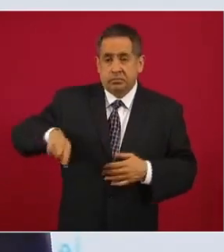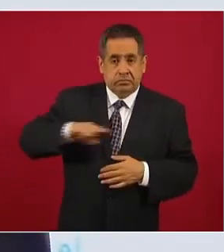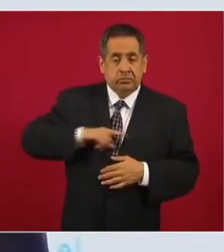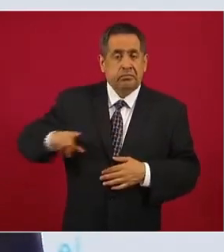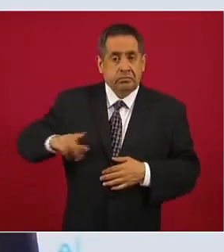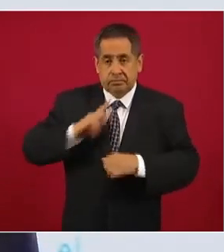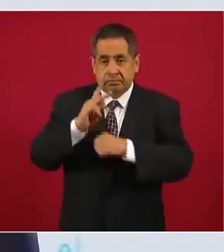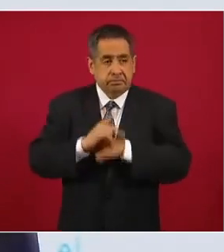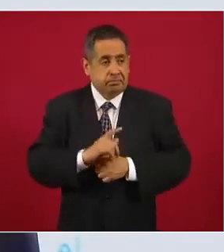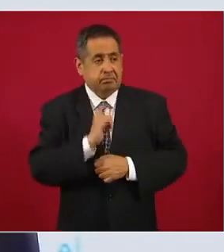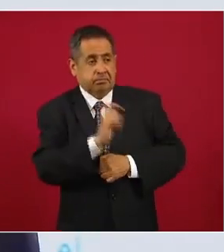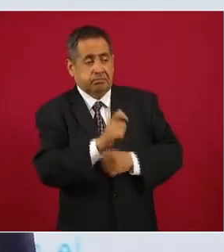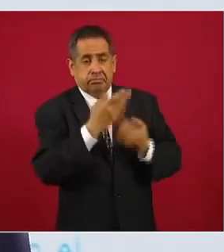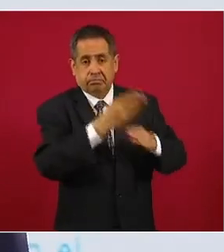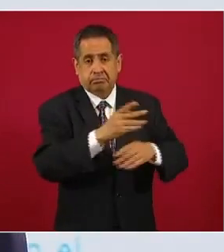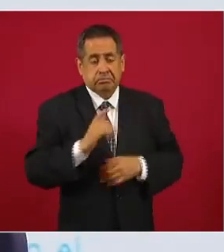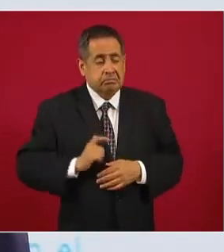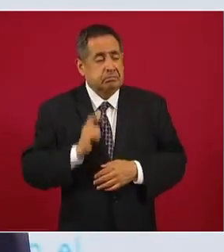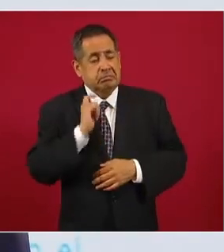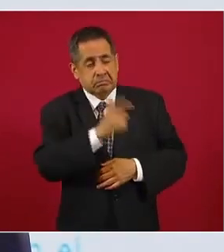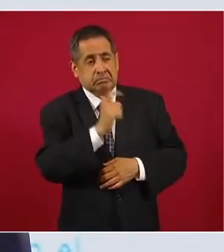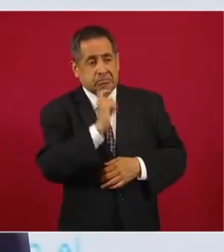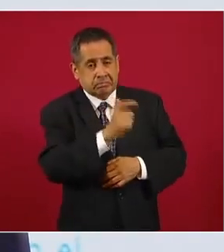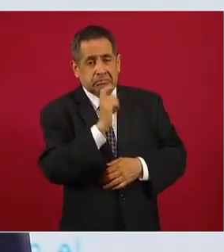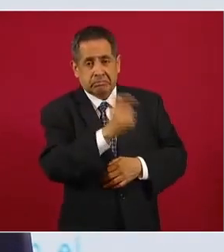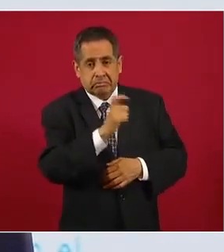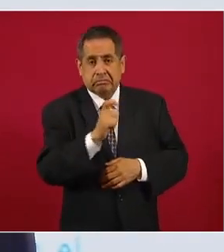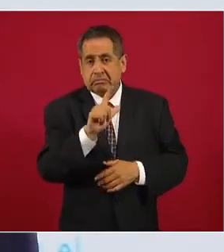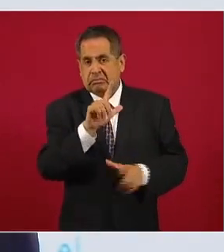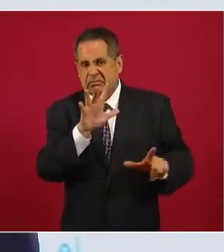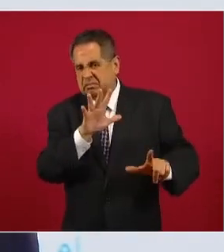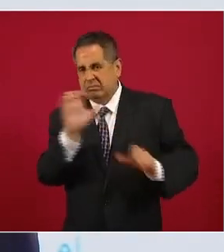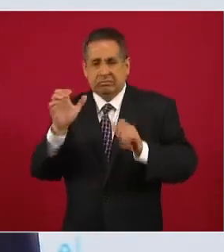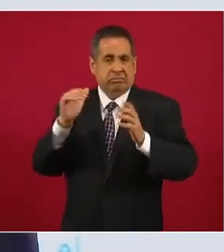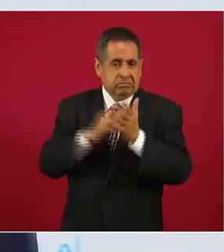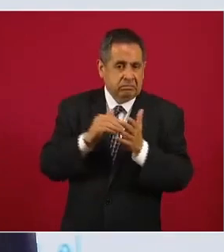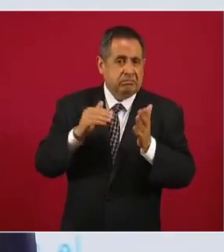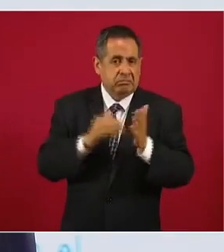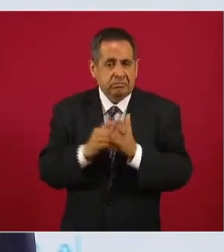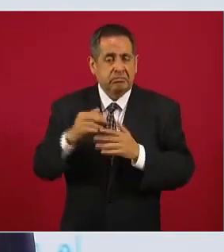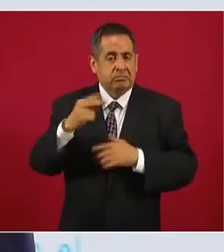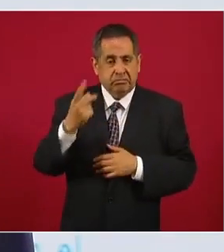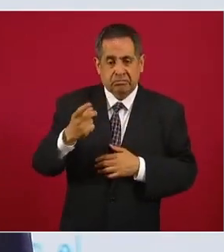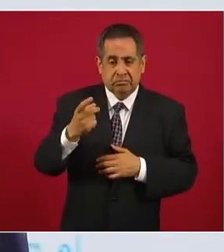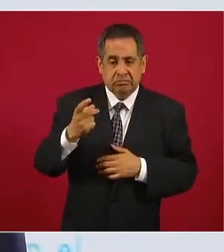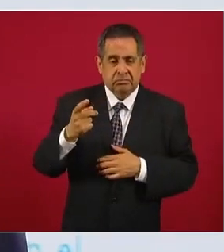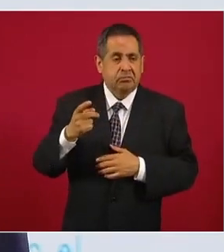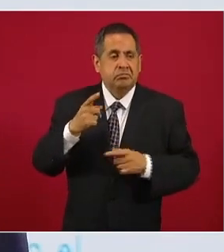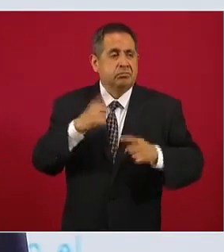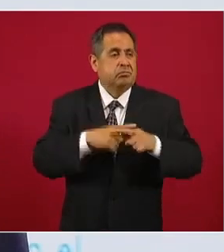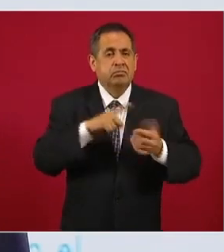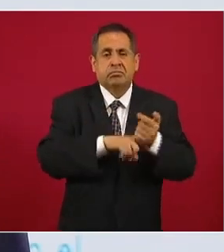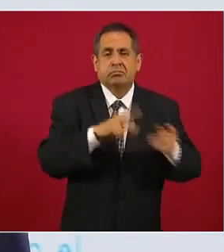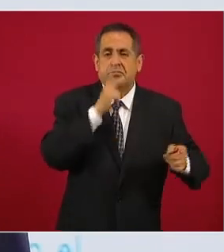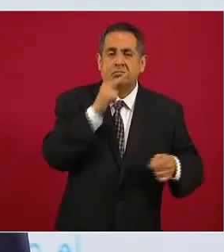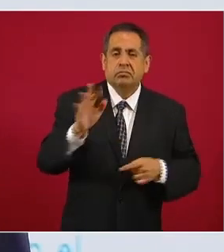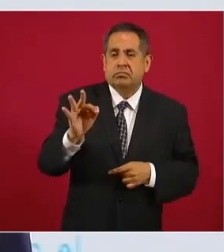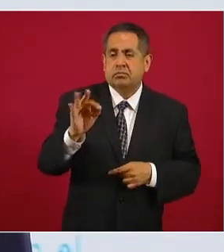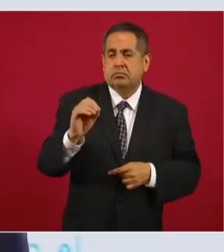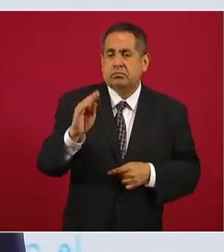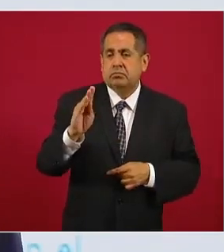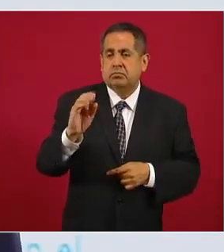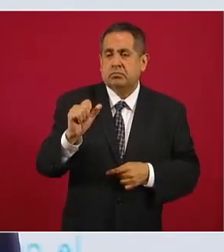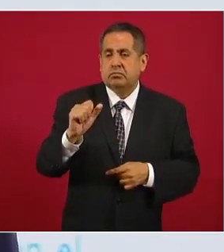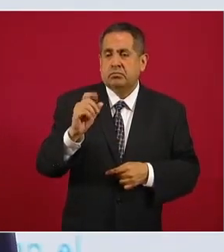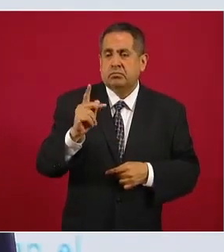a los bancos 700 mil millones de pesos por bonos del FOAPROA,